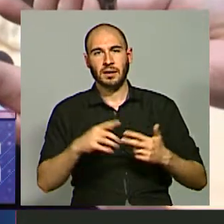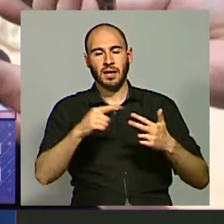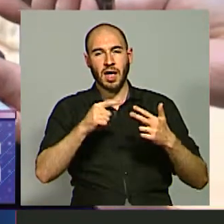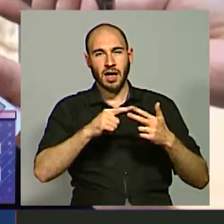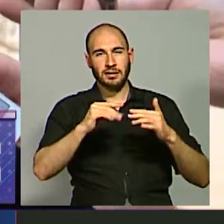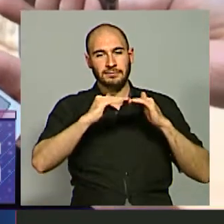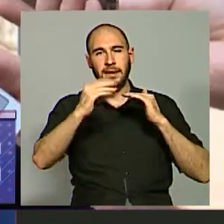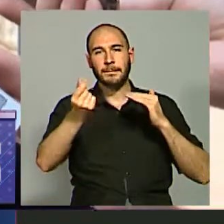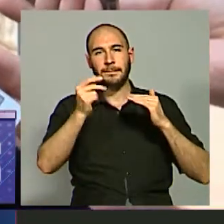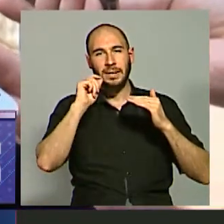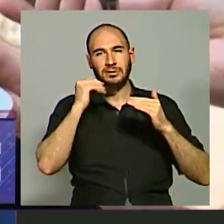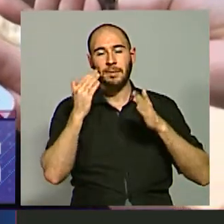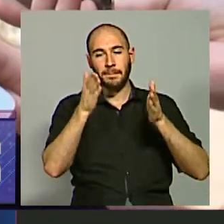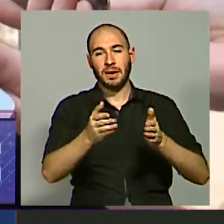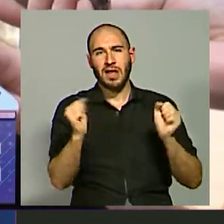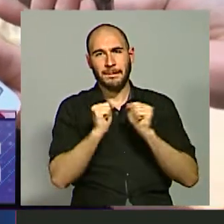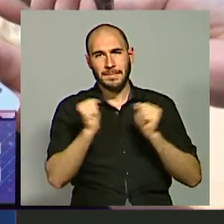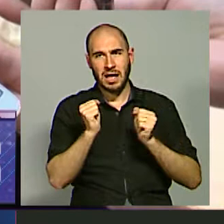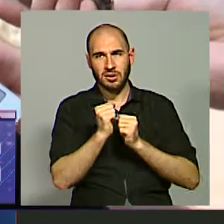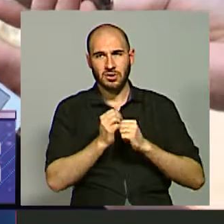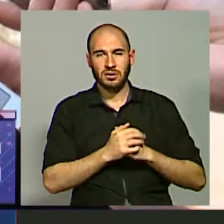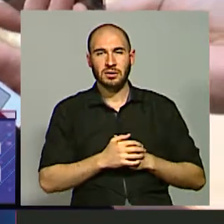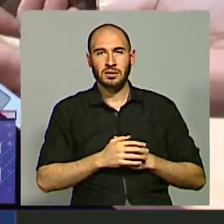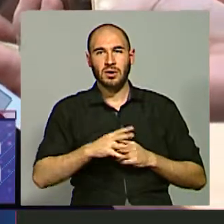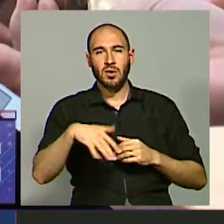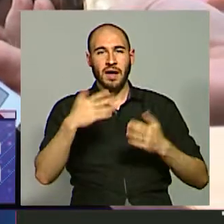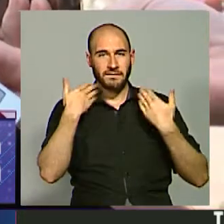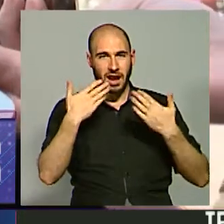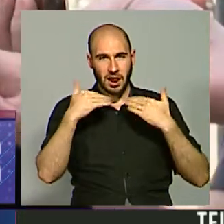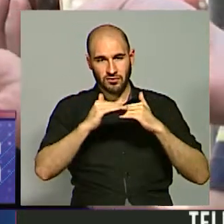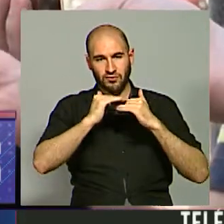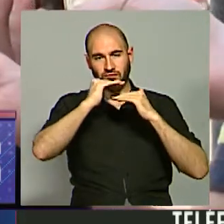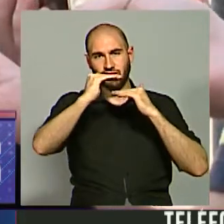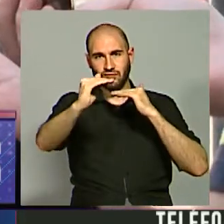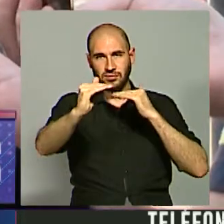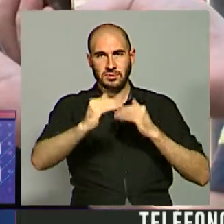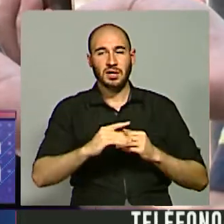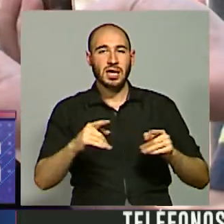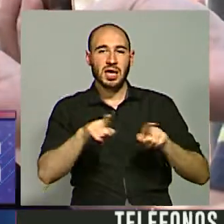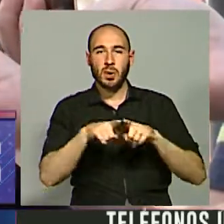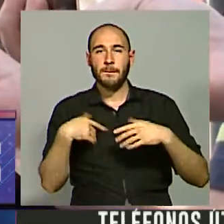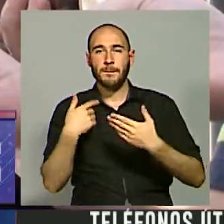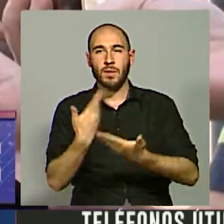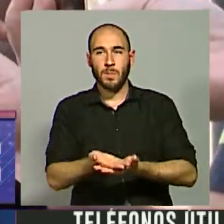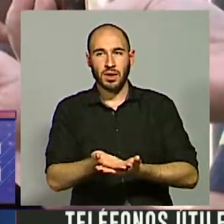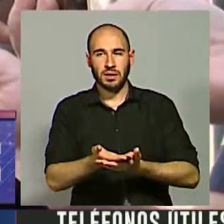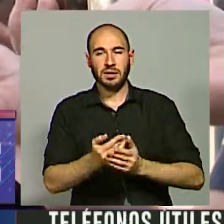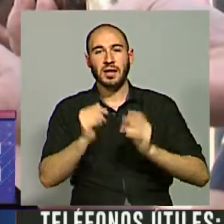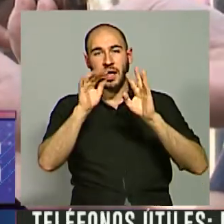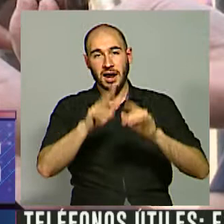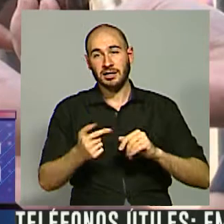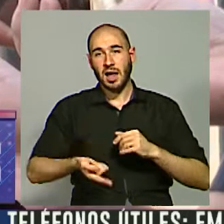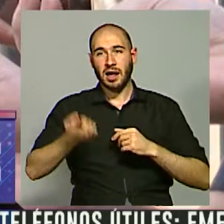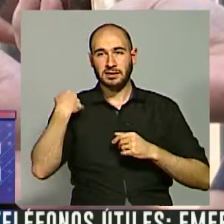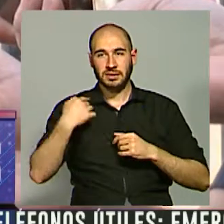aplanar un poco la tarifa del periodo de invierno en verano, tal cual como lo propusimos en la carta de